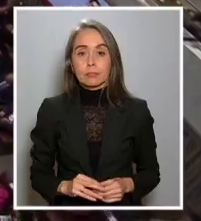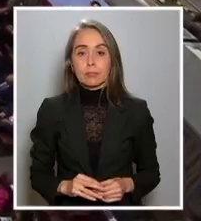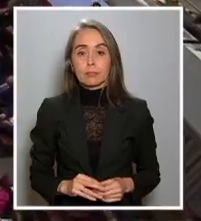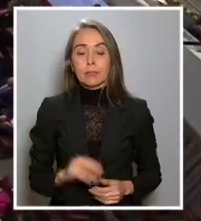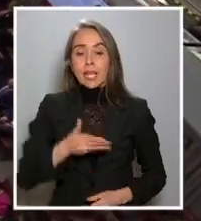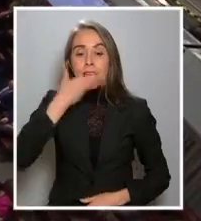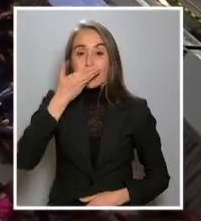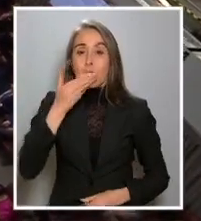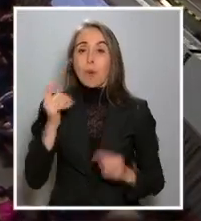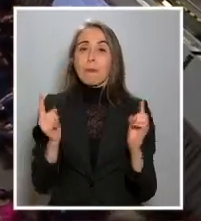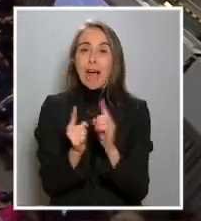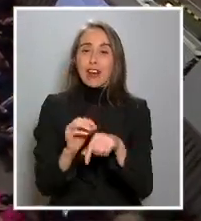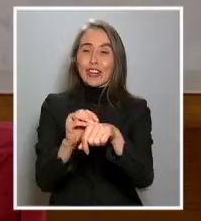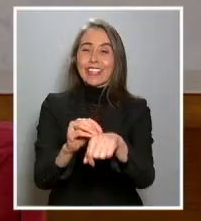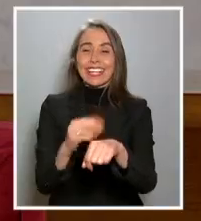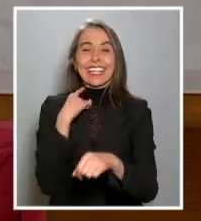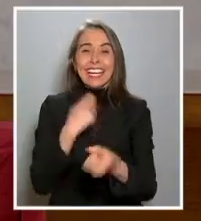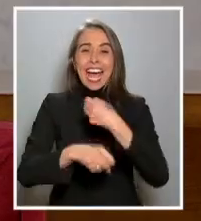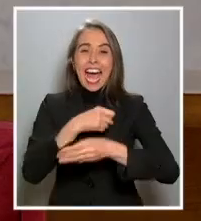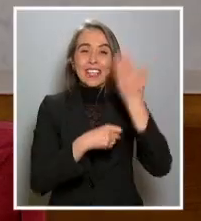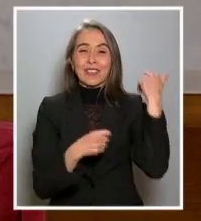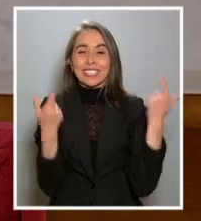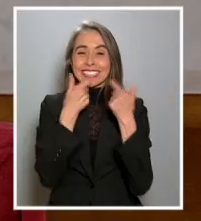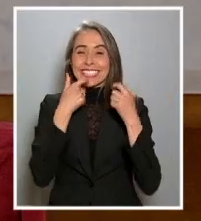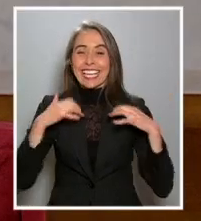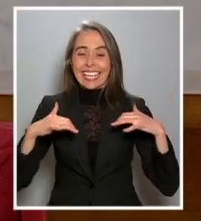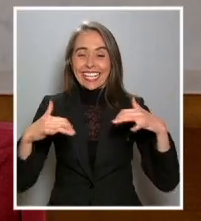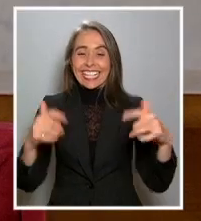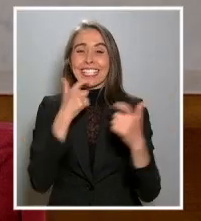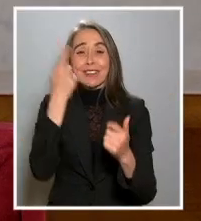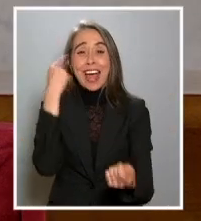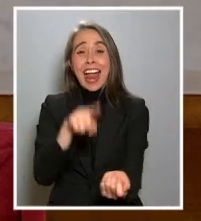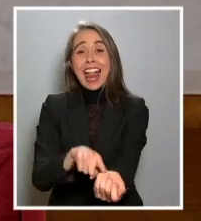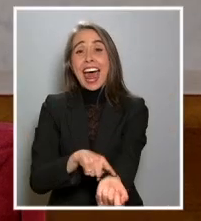Este discurso es más breve que el año pasado, para que no se preocupen.